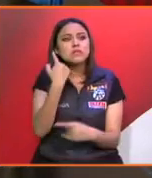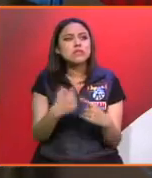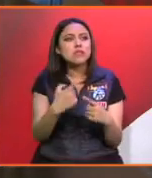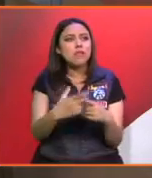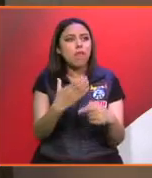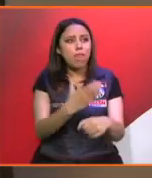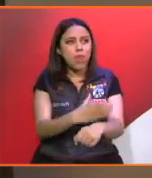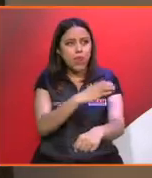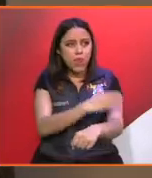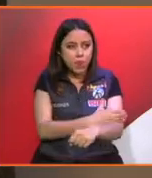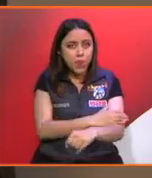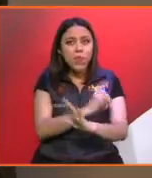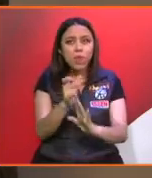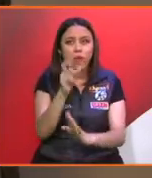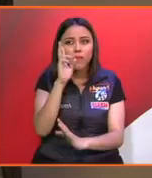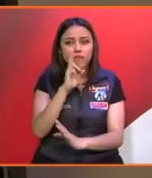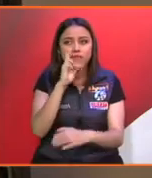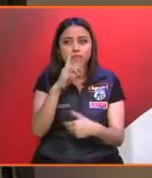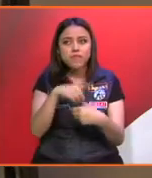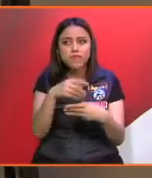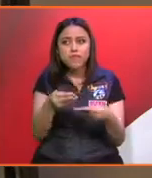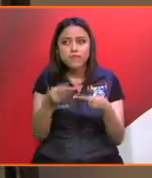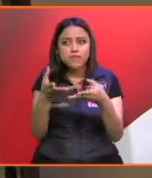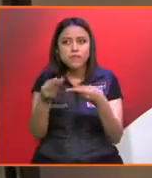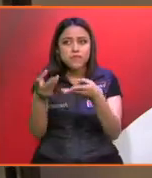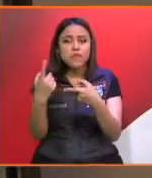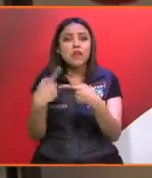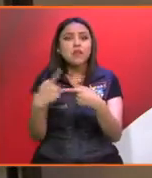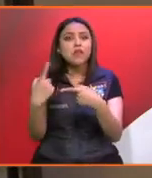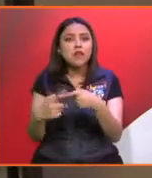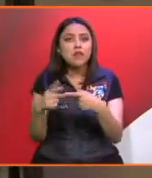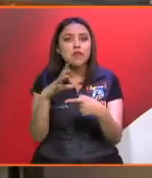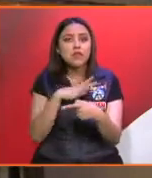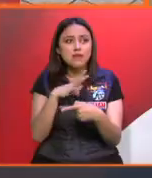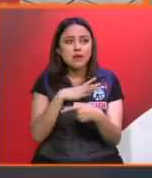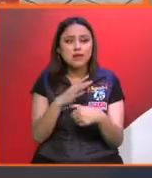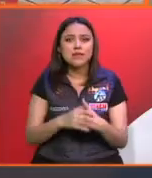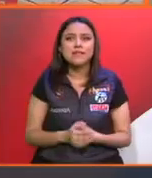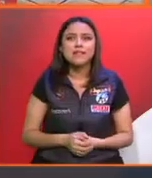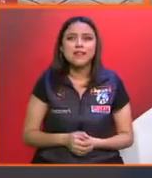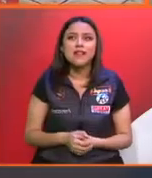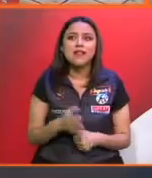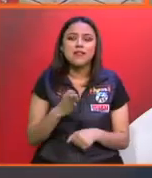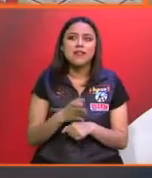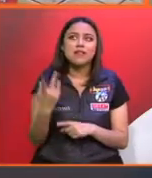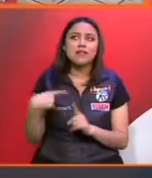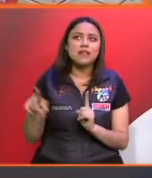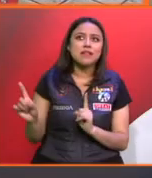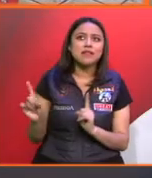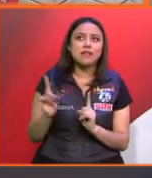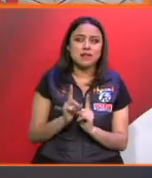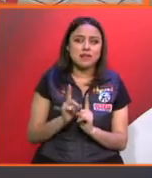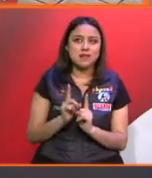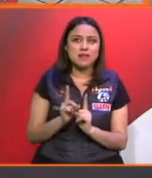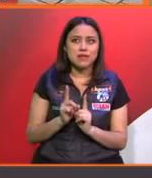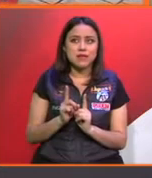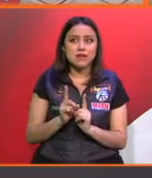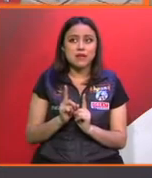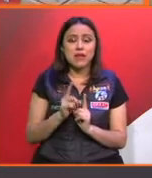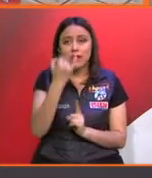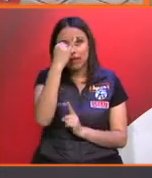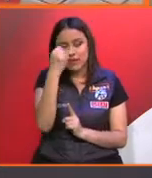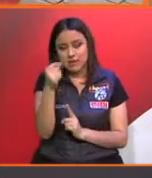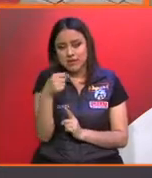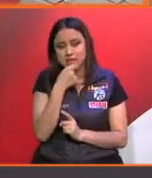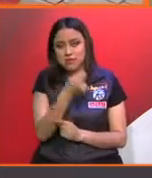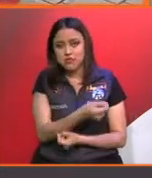lo va a acompañar una vez que haga su donación ahí en el contenedor. ¿Con quién estás, Mariana? Pues fíjate que en este momento nos encontramos con la guardería